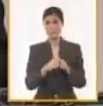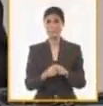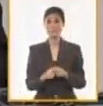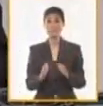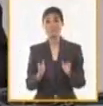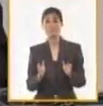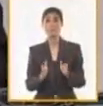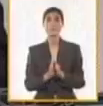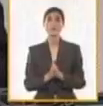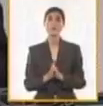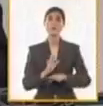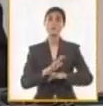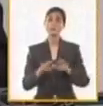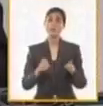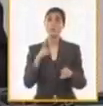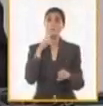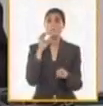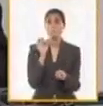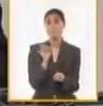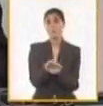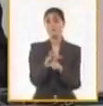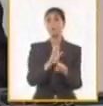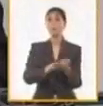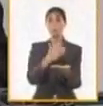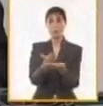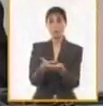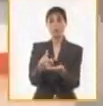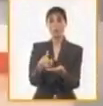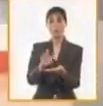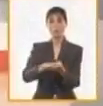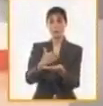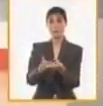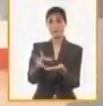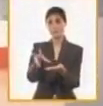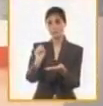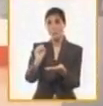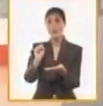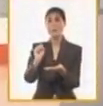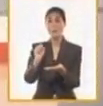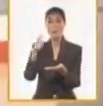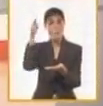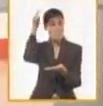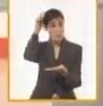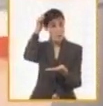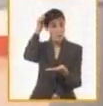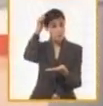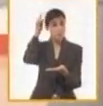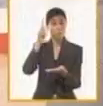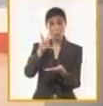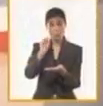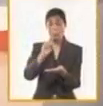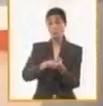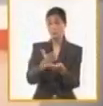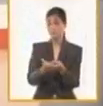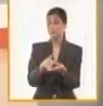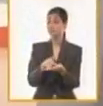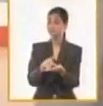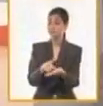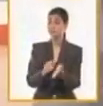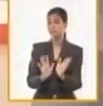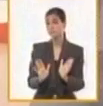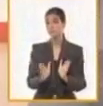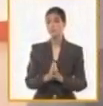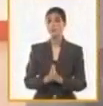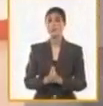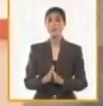aconteció, llegó, lo proponen, y creo que la respuesta de el canciller Sergei Lavrov,